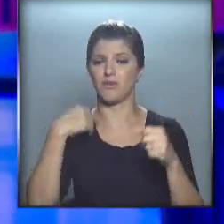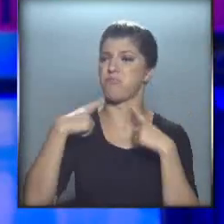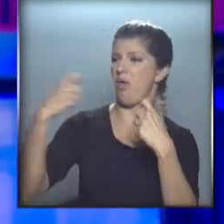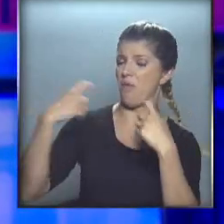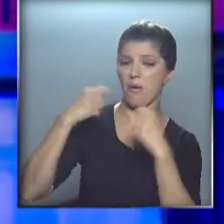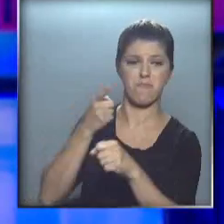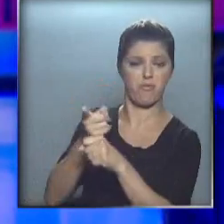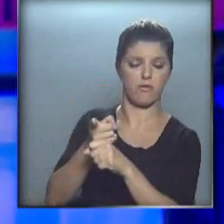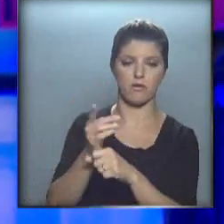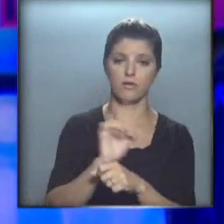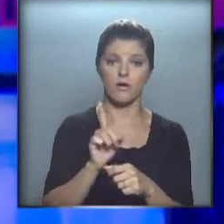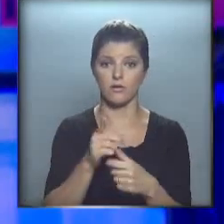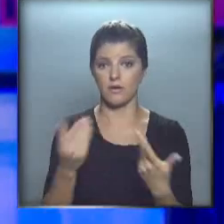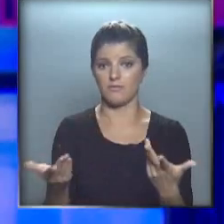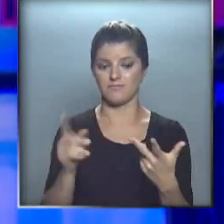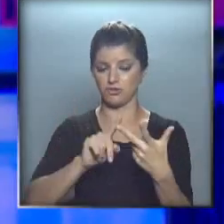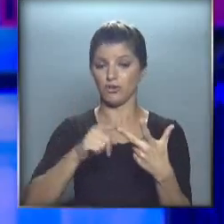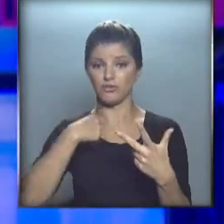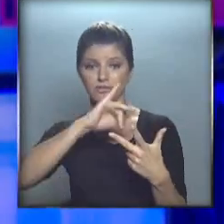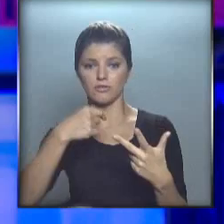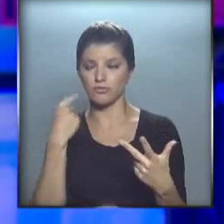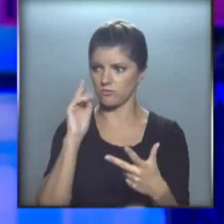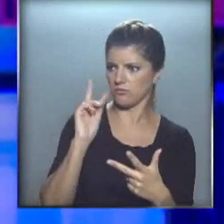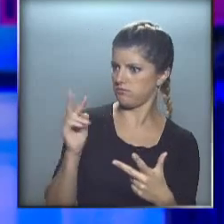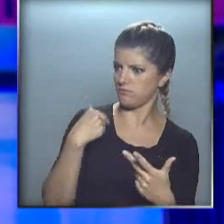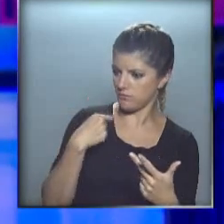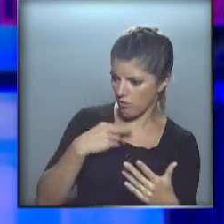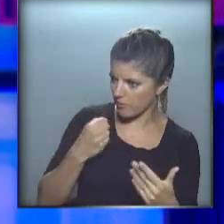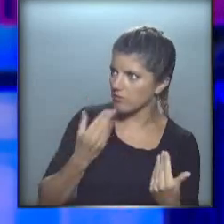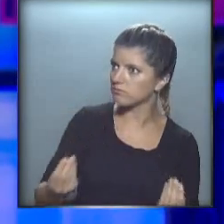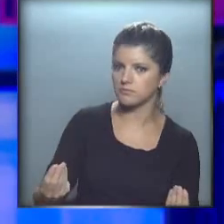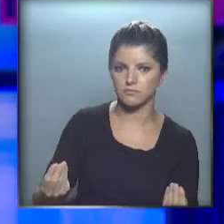coche, ¿qué ejemplo le está dando? O sea, lo que yo digo, no lo que yo hago. O sea,